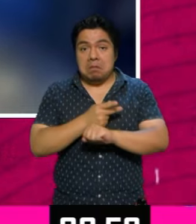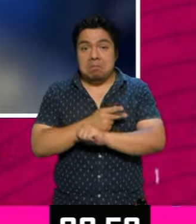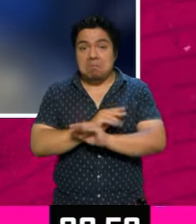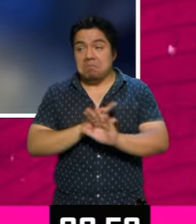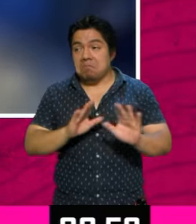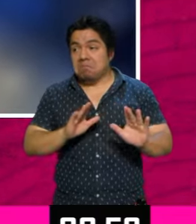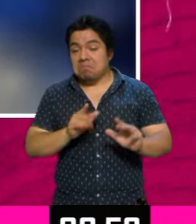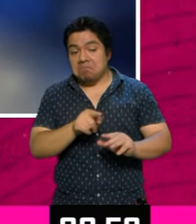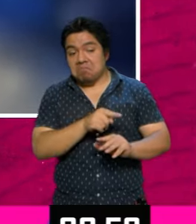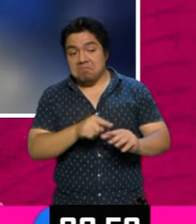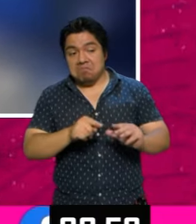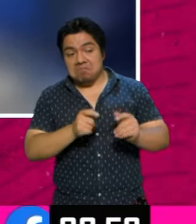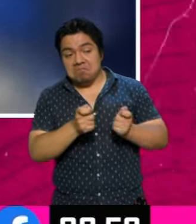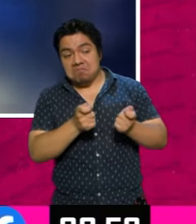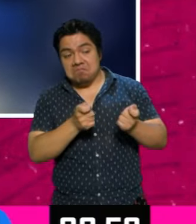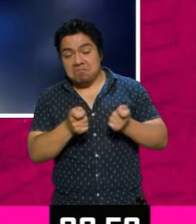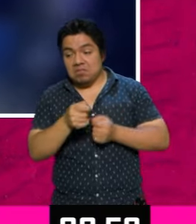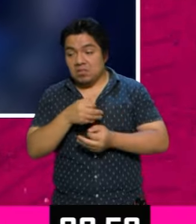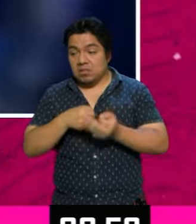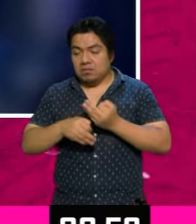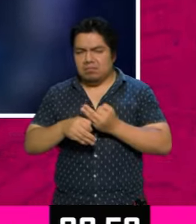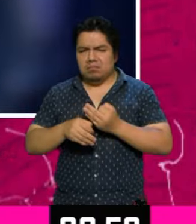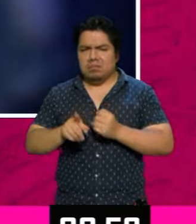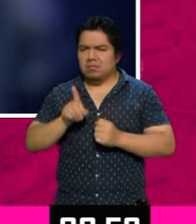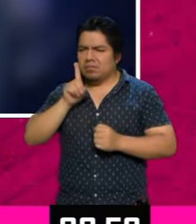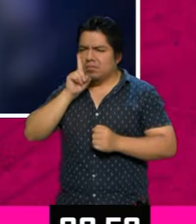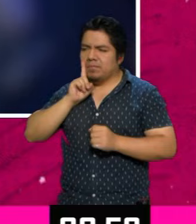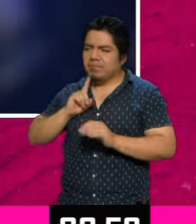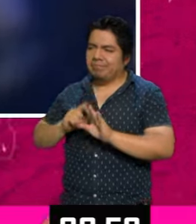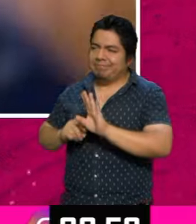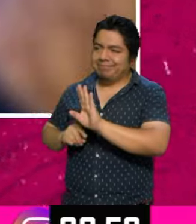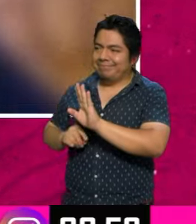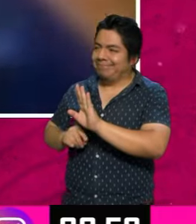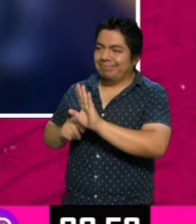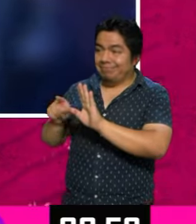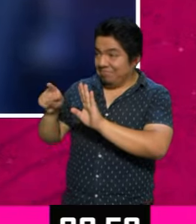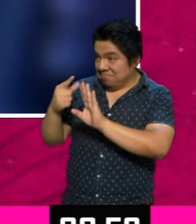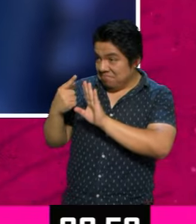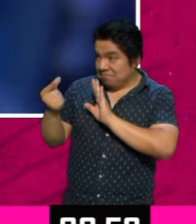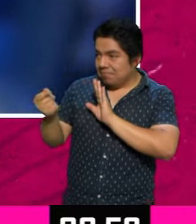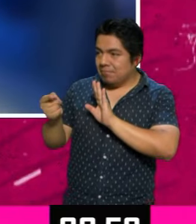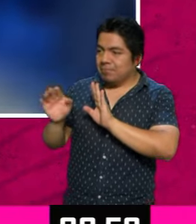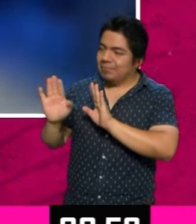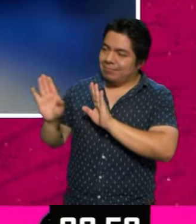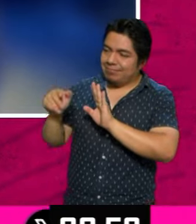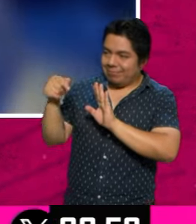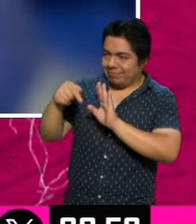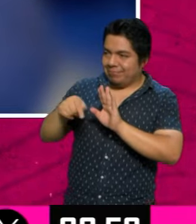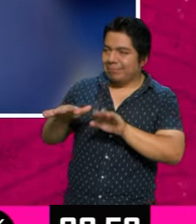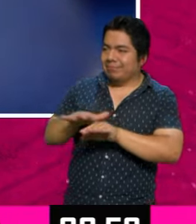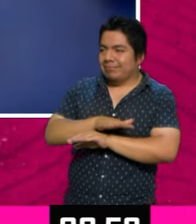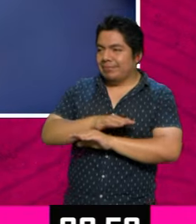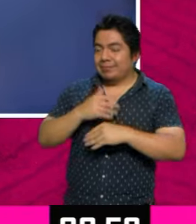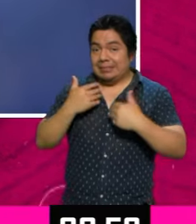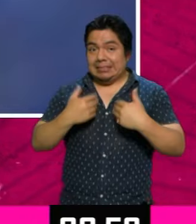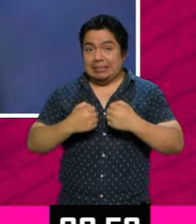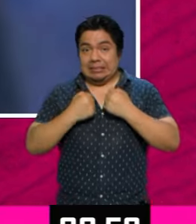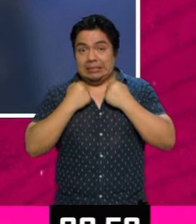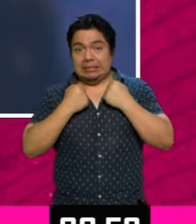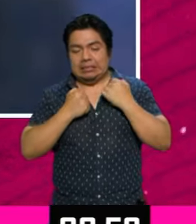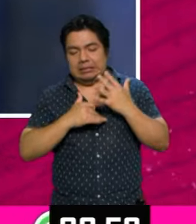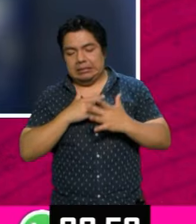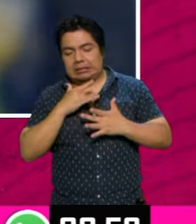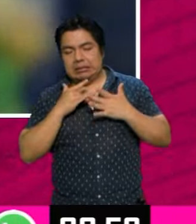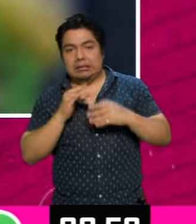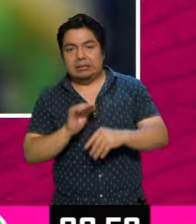A querer tener el mismo control sobre todos. Pero la niña dice, no, mamá, o sea, tú te fuiste y ahora las cosas cambian. Es muy fuerte, muy emocional.